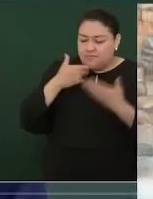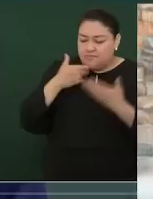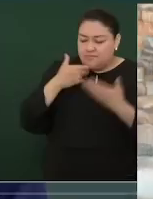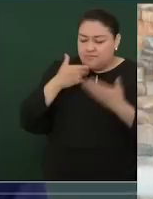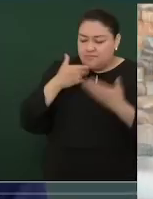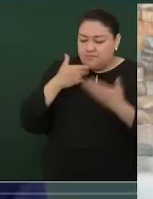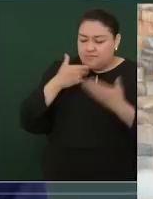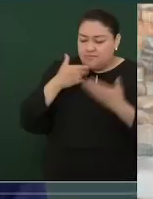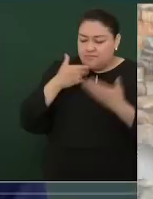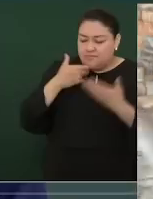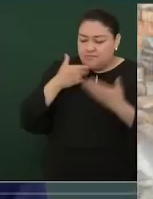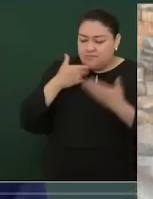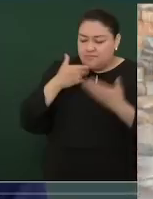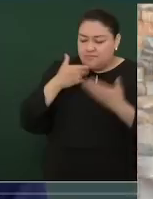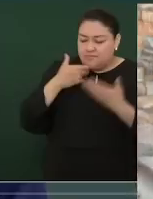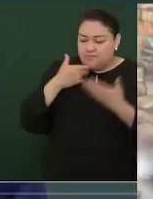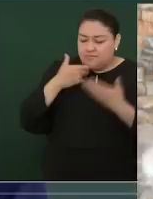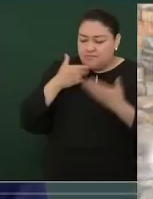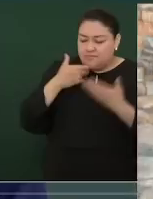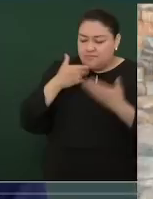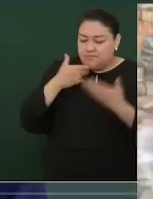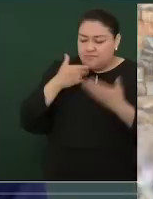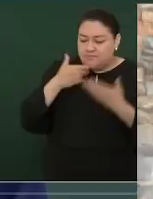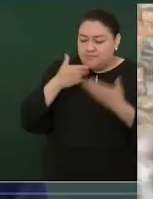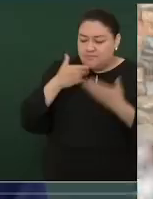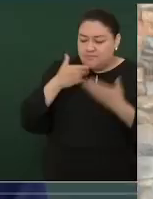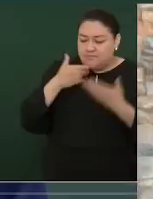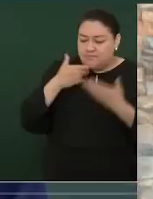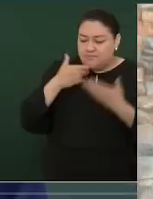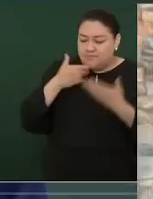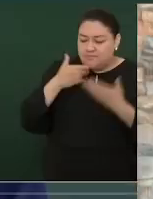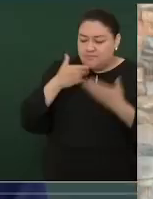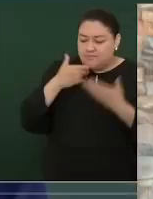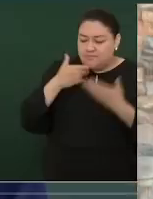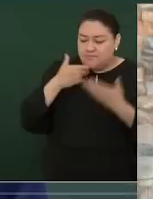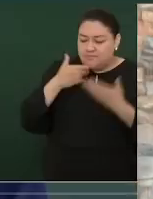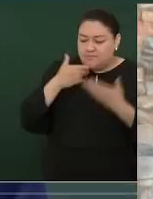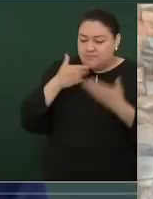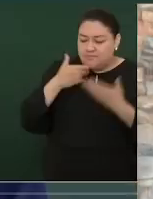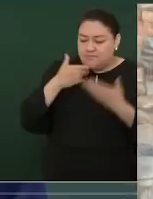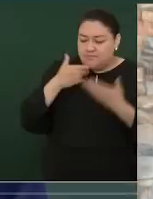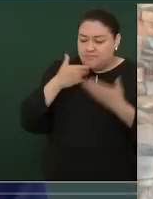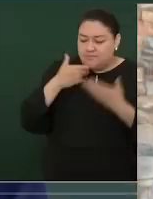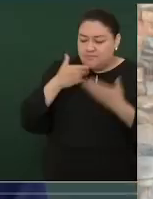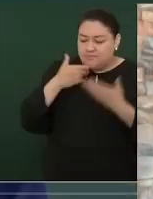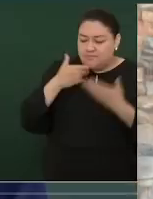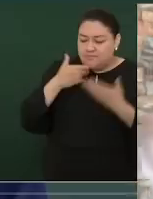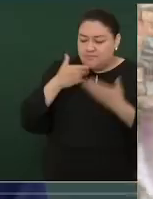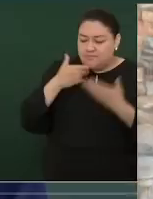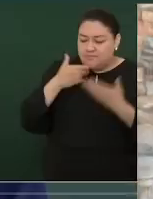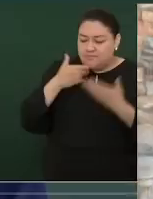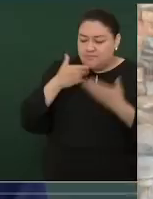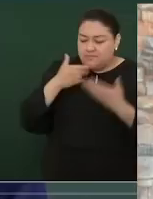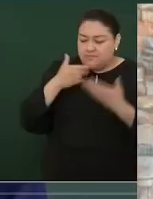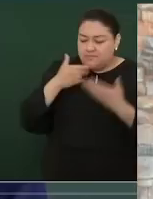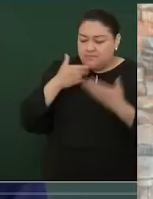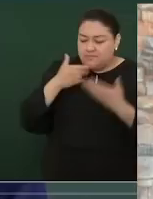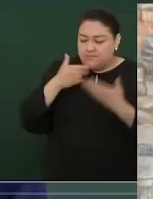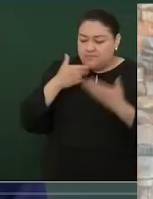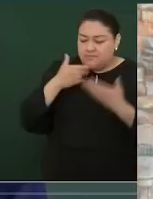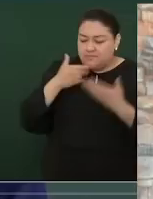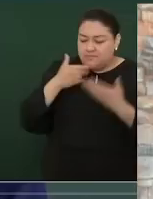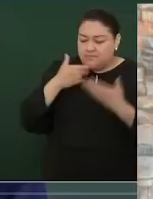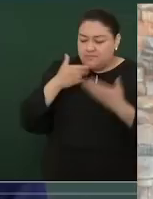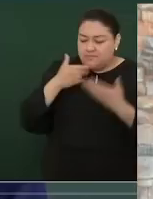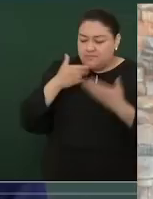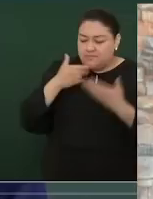no sé qué es el punto ahí es que ahí si te encuentran con unas pinchas aspirina te meten dos